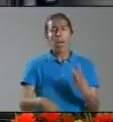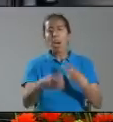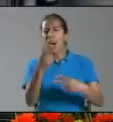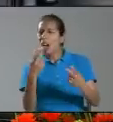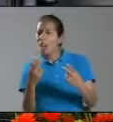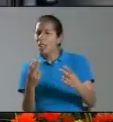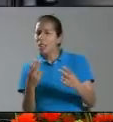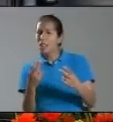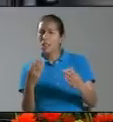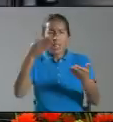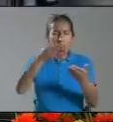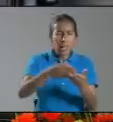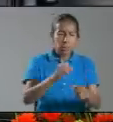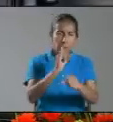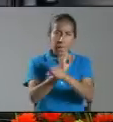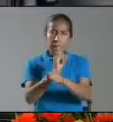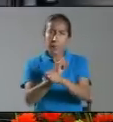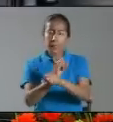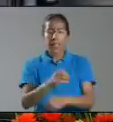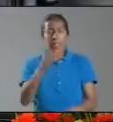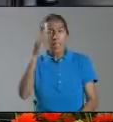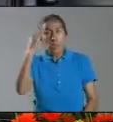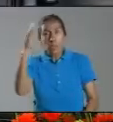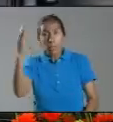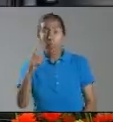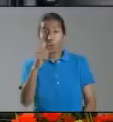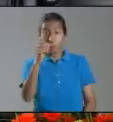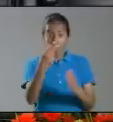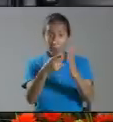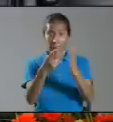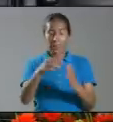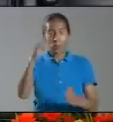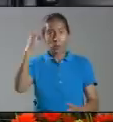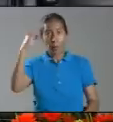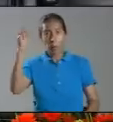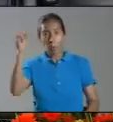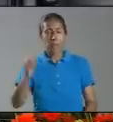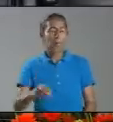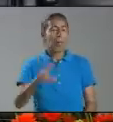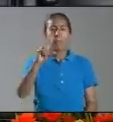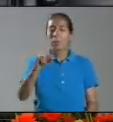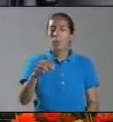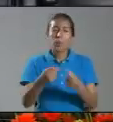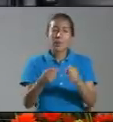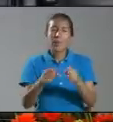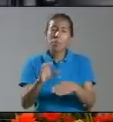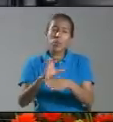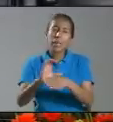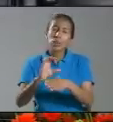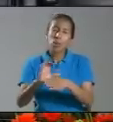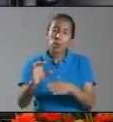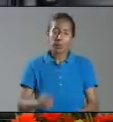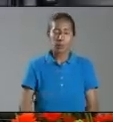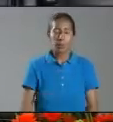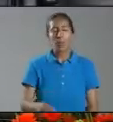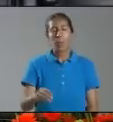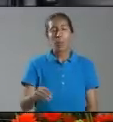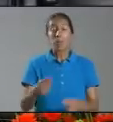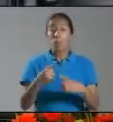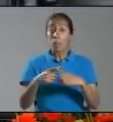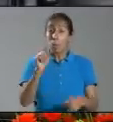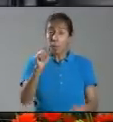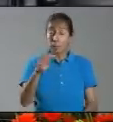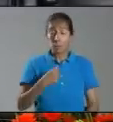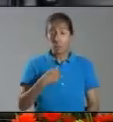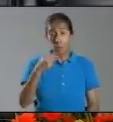memoria, o hacemos las cosas de memoria y no sabemos por qué. Discúlpeme pues, que aquí mismo, por eso le digo, pasa de